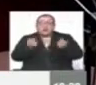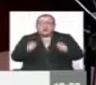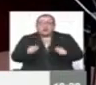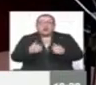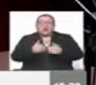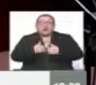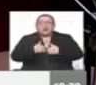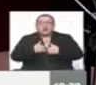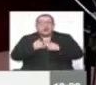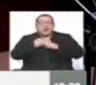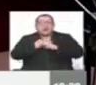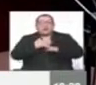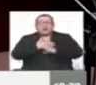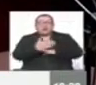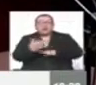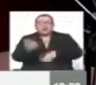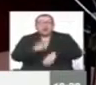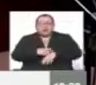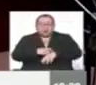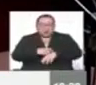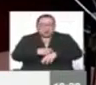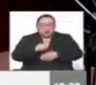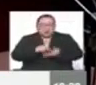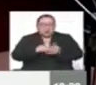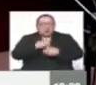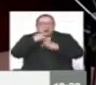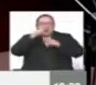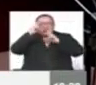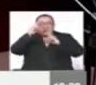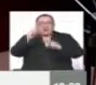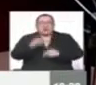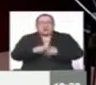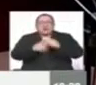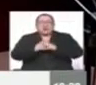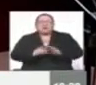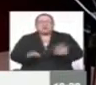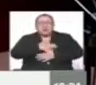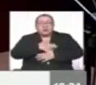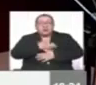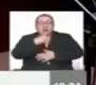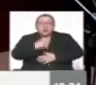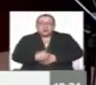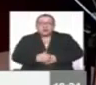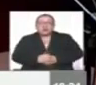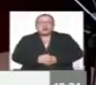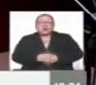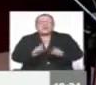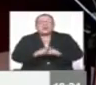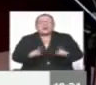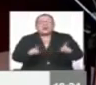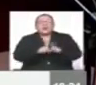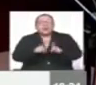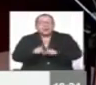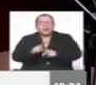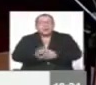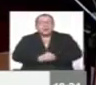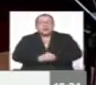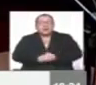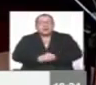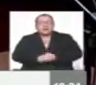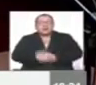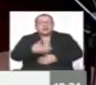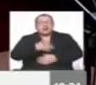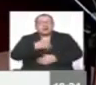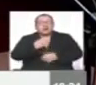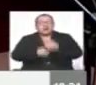hizo María Cordero pero hay algo que ella dice que nos resulta particularmente preocupante ella dice aquí